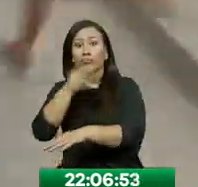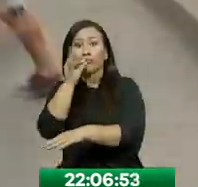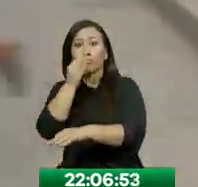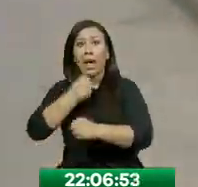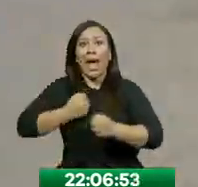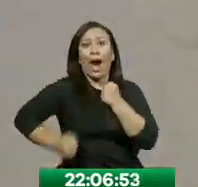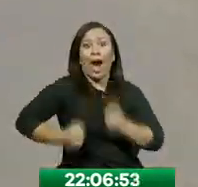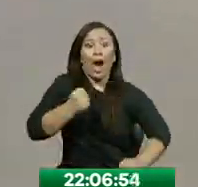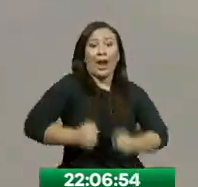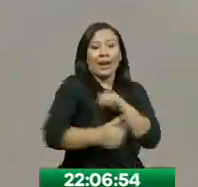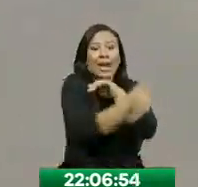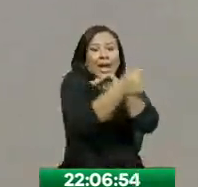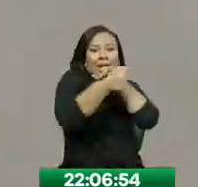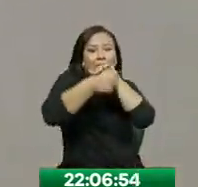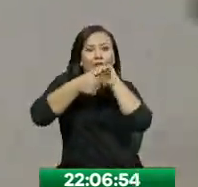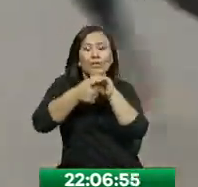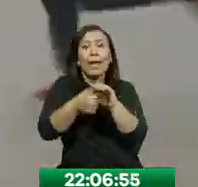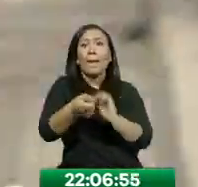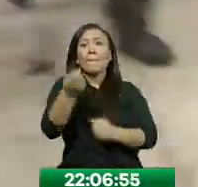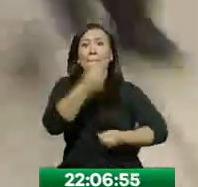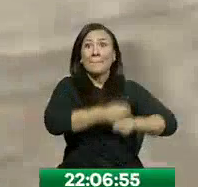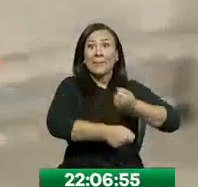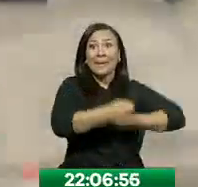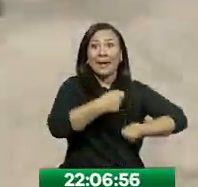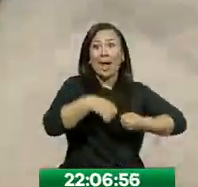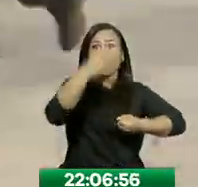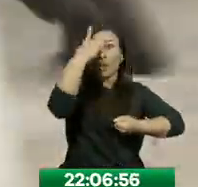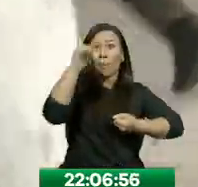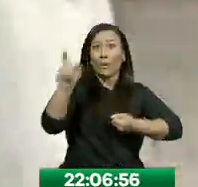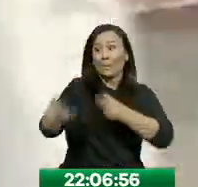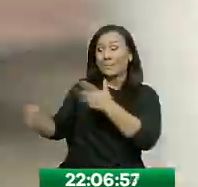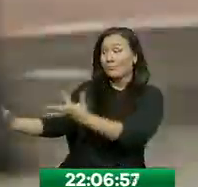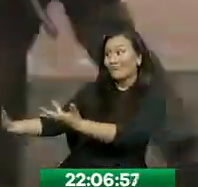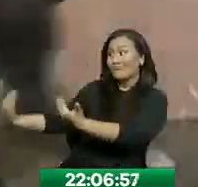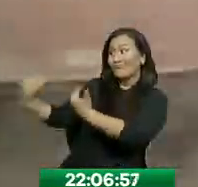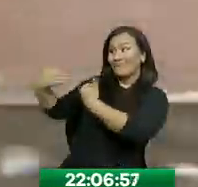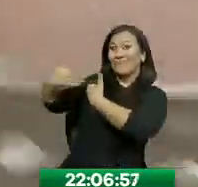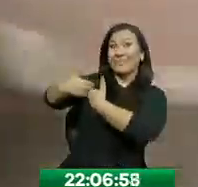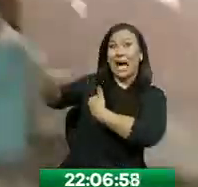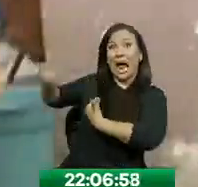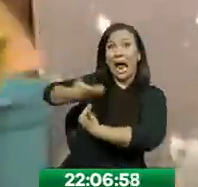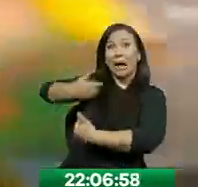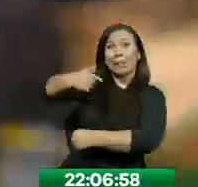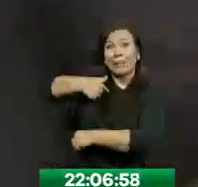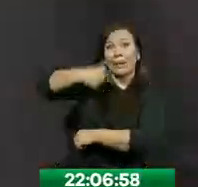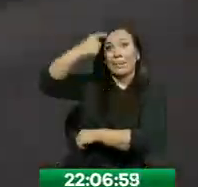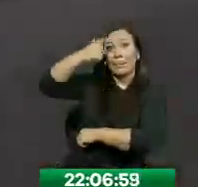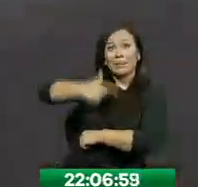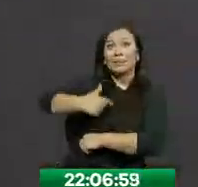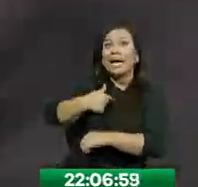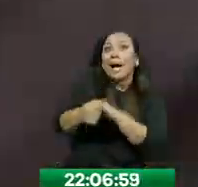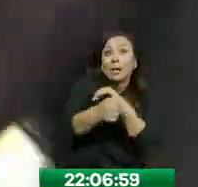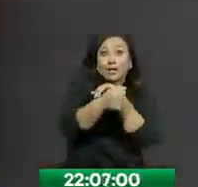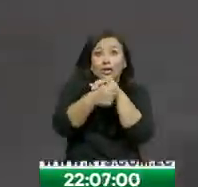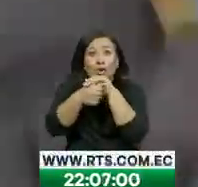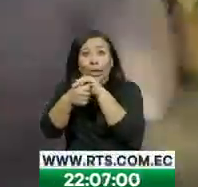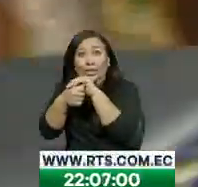a esconderse en el mercado de las esclusas, porque una turba iba en contra de él pretendiendo agredirlo.